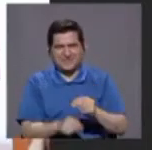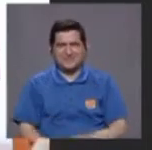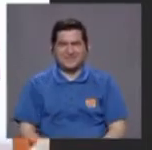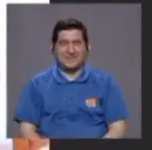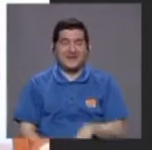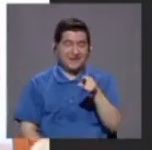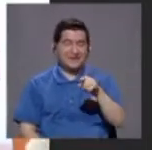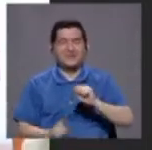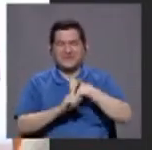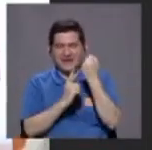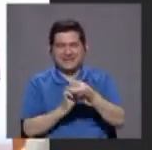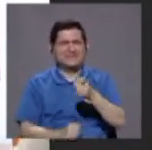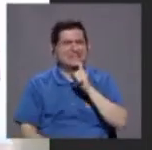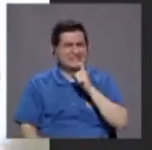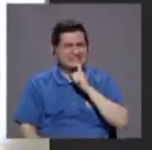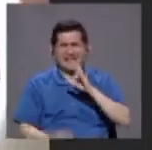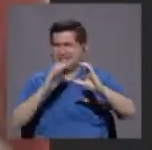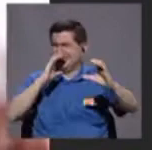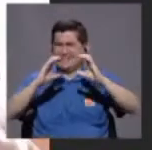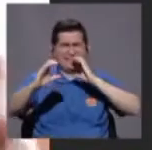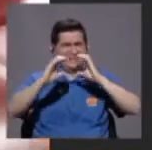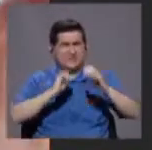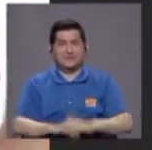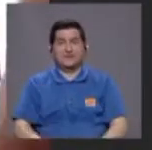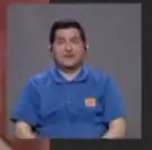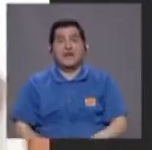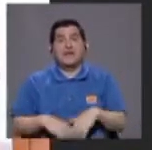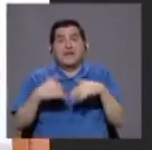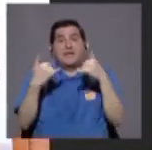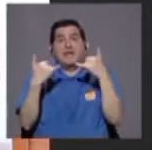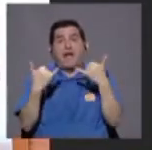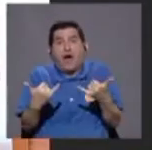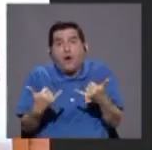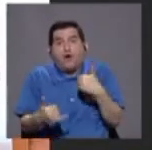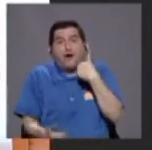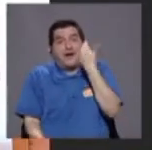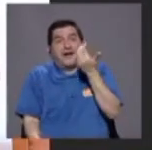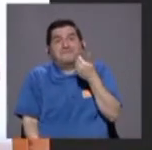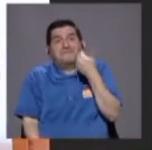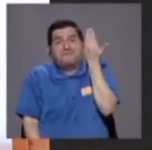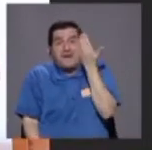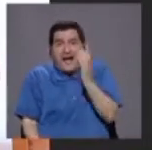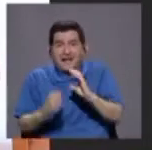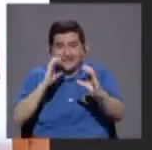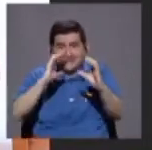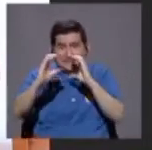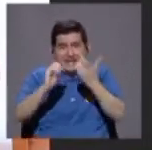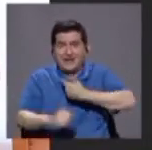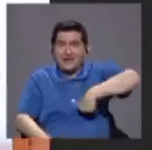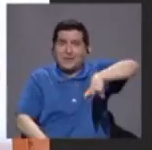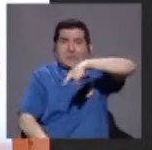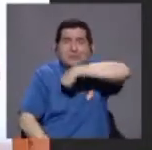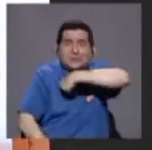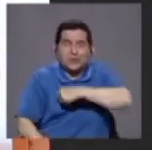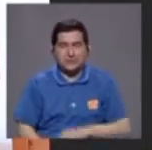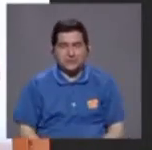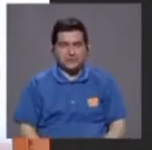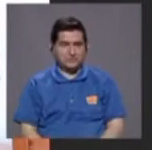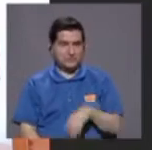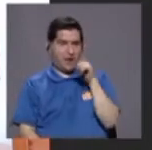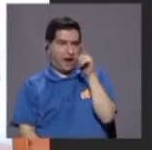aquellas dificultades que había que comunicarse y con la facilidad, por ejemplo, con la que nos estamos comunicando ahorita, pues